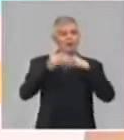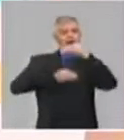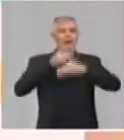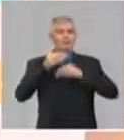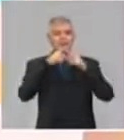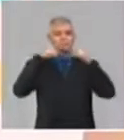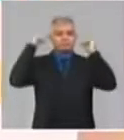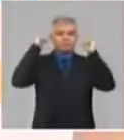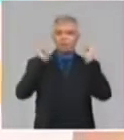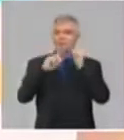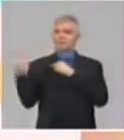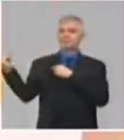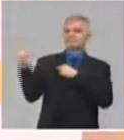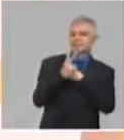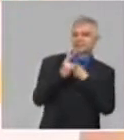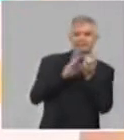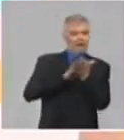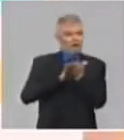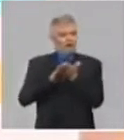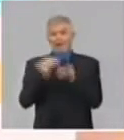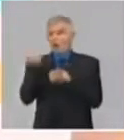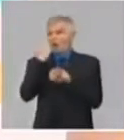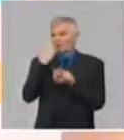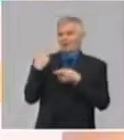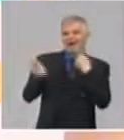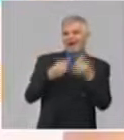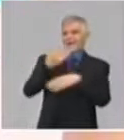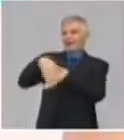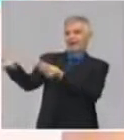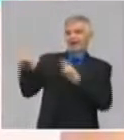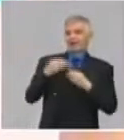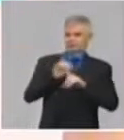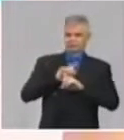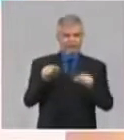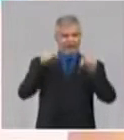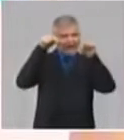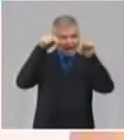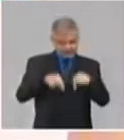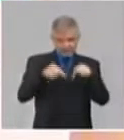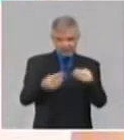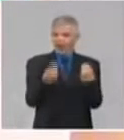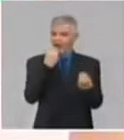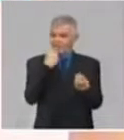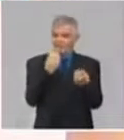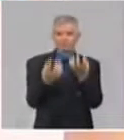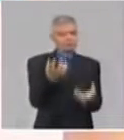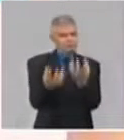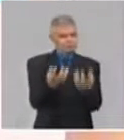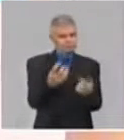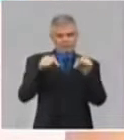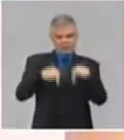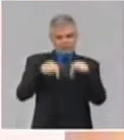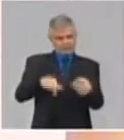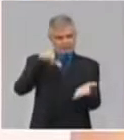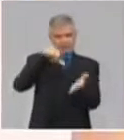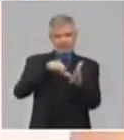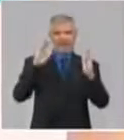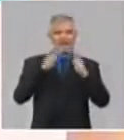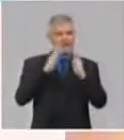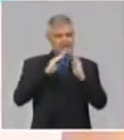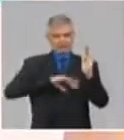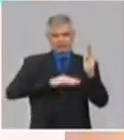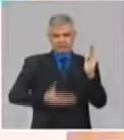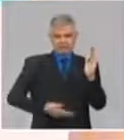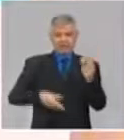visitas ni ningún alimento tampoco todos son los alimentos aquí que como que se consume aquí mismo dentro del centro el